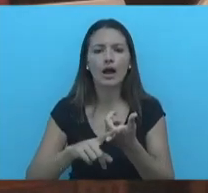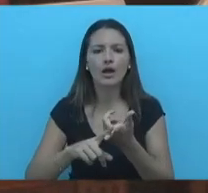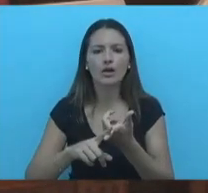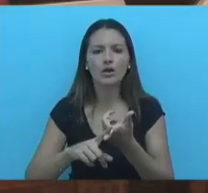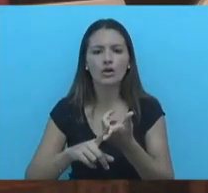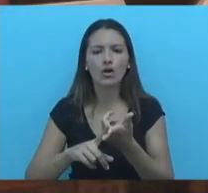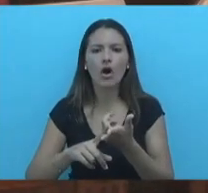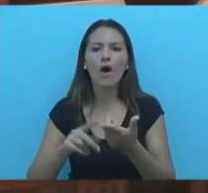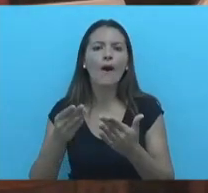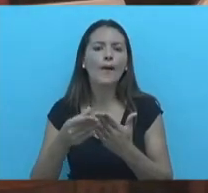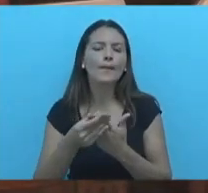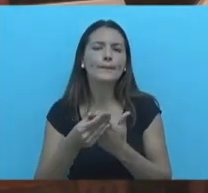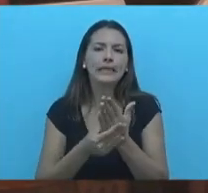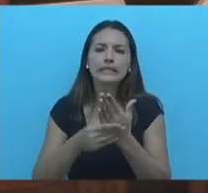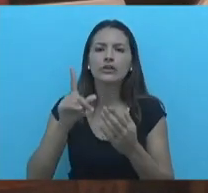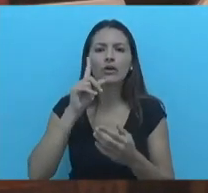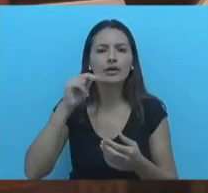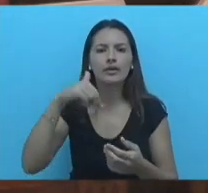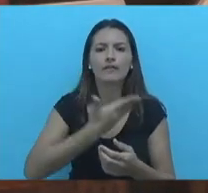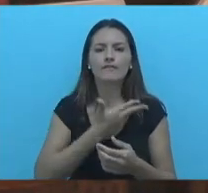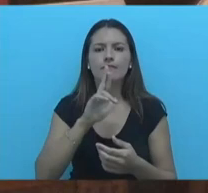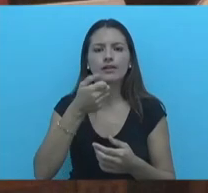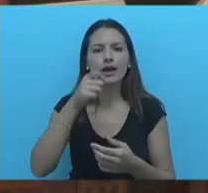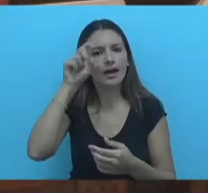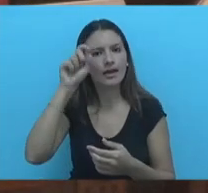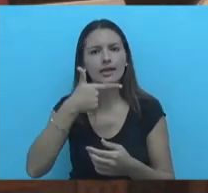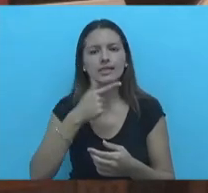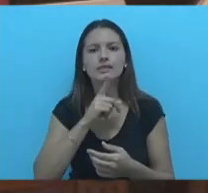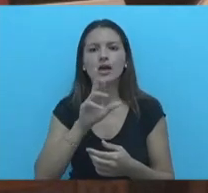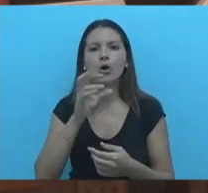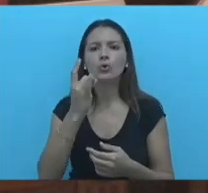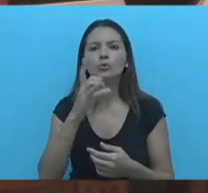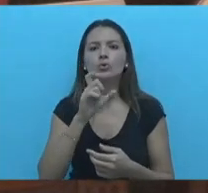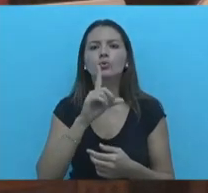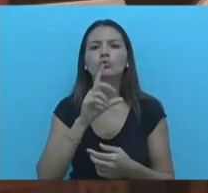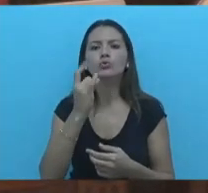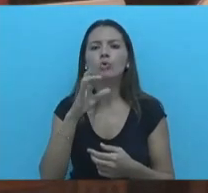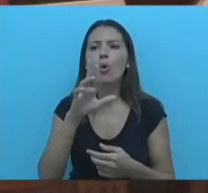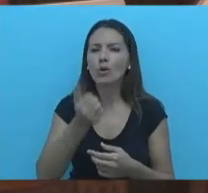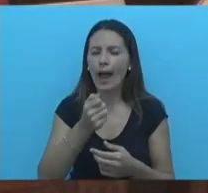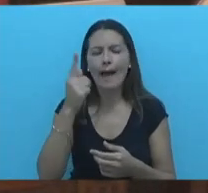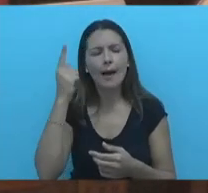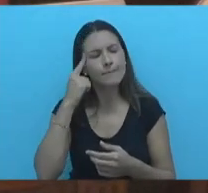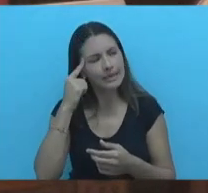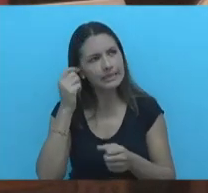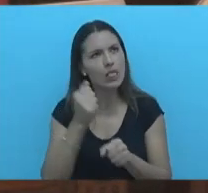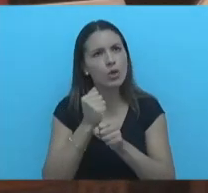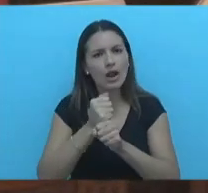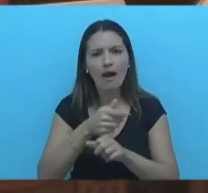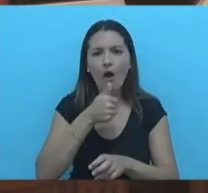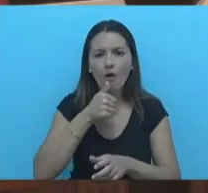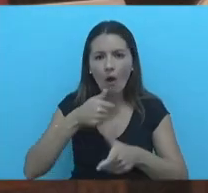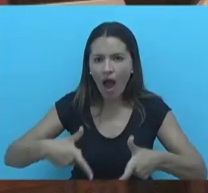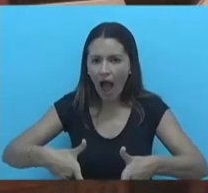que hidráulica es la oportunidad para lo que son el repaso de canales, el repaso de desagües, todo lo que son